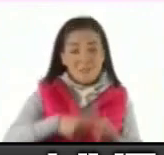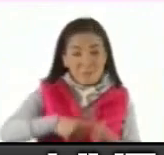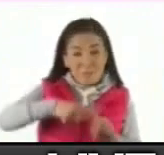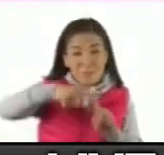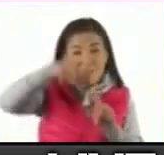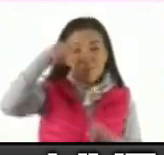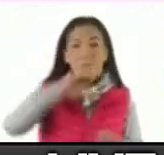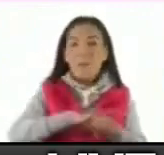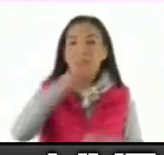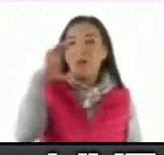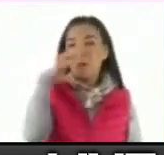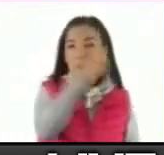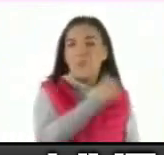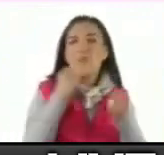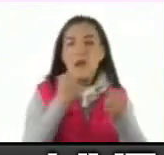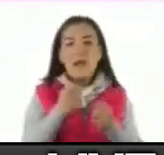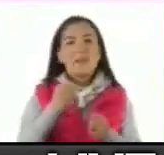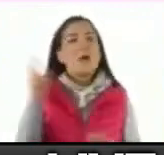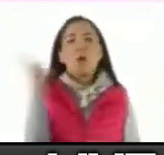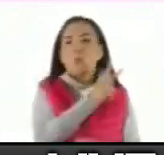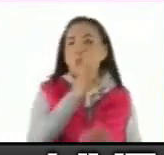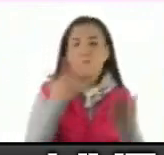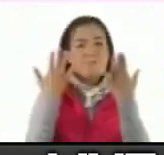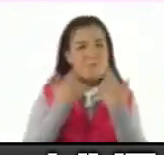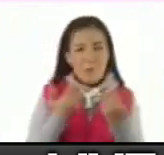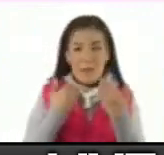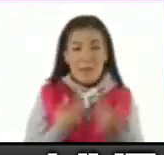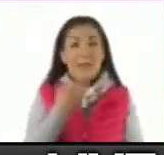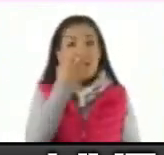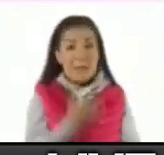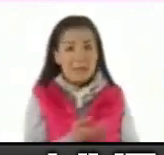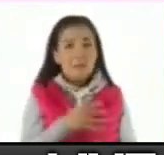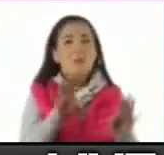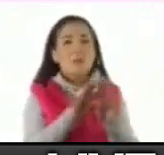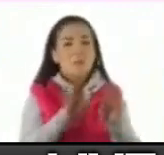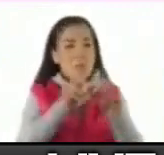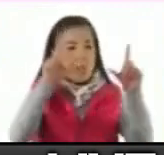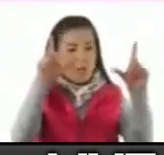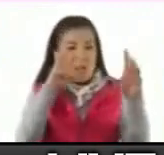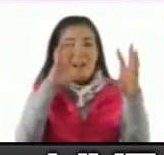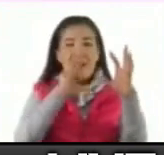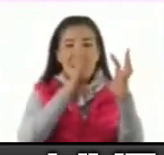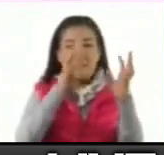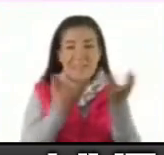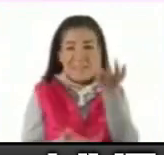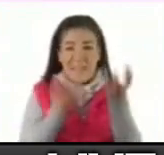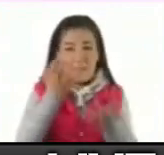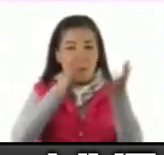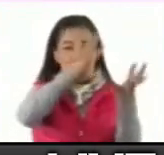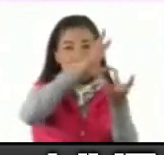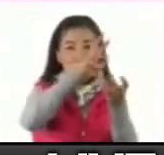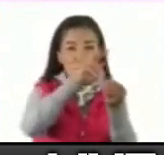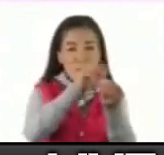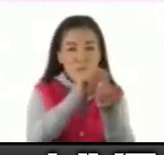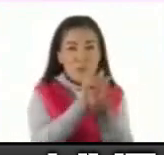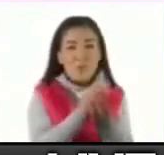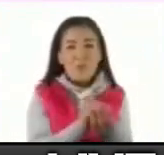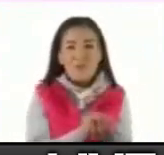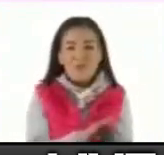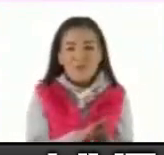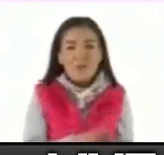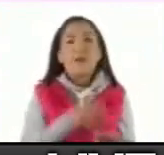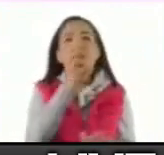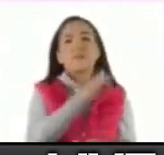temperaturas en ausencia de oxígeno. Con esto se reduce el volumen del residuo y se consiguen sustancias que pueden usarse